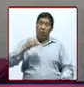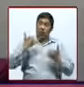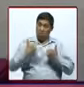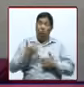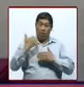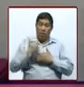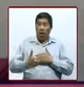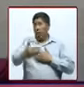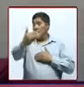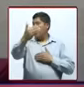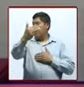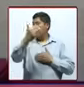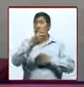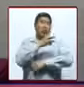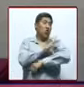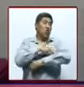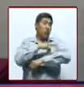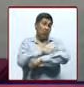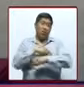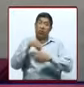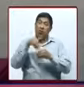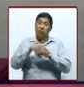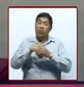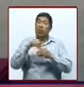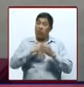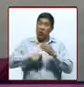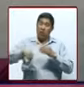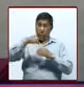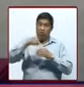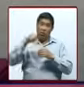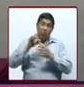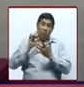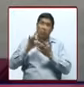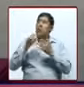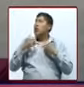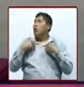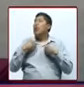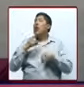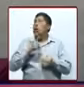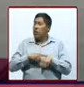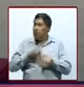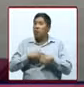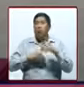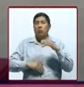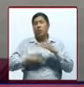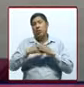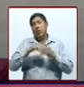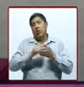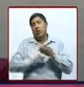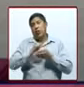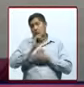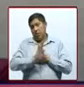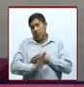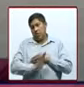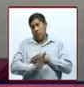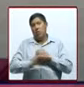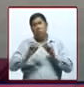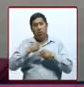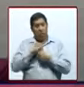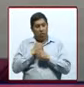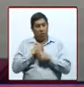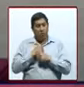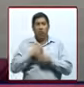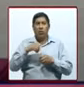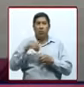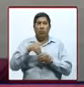ahora los vocales electorales del Tribunal Supremo Electoral tienen por lo menos tiempo hasta abril del próximo año para poder realizar